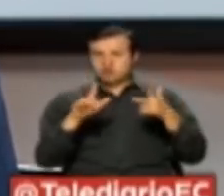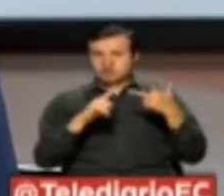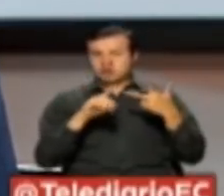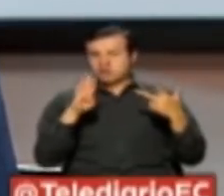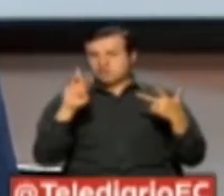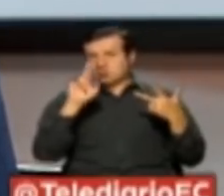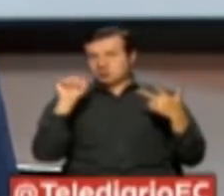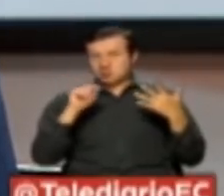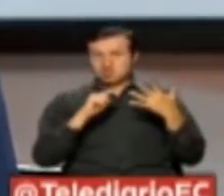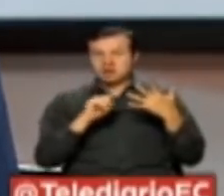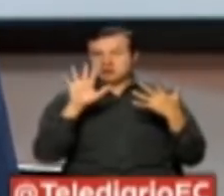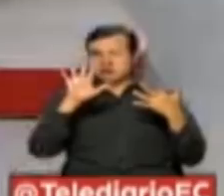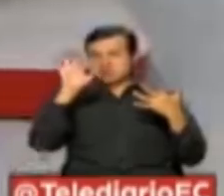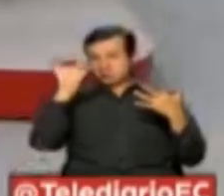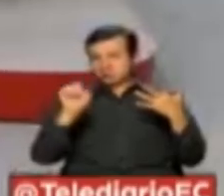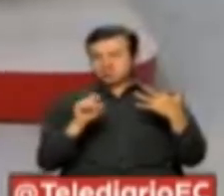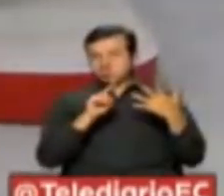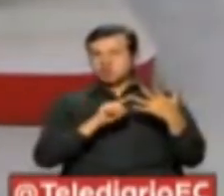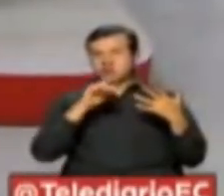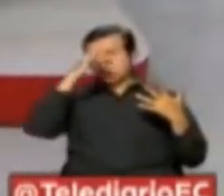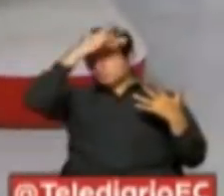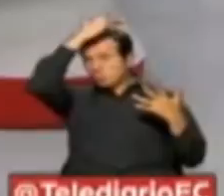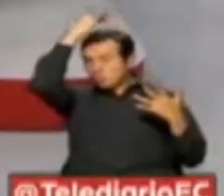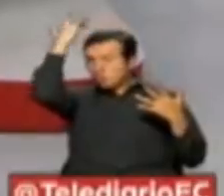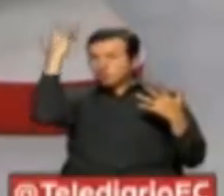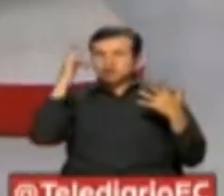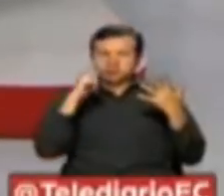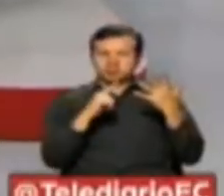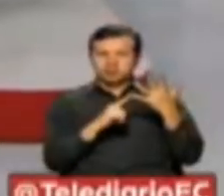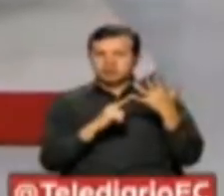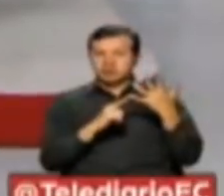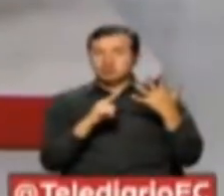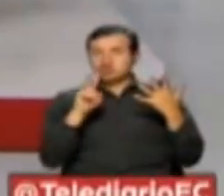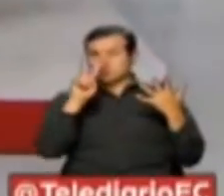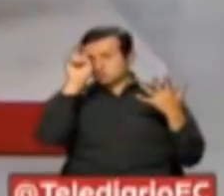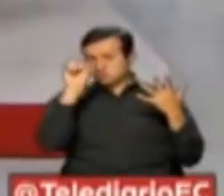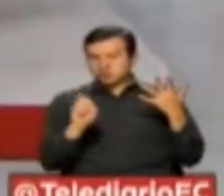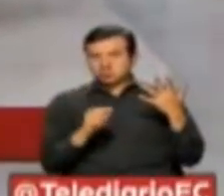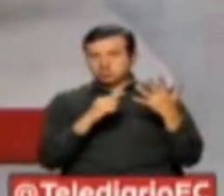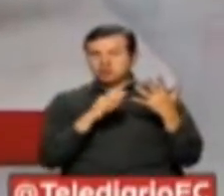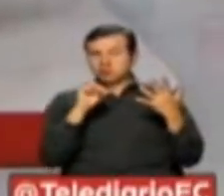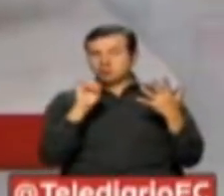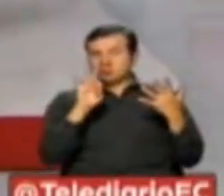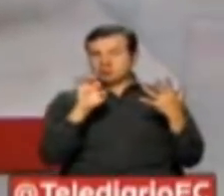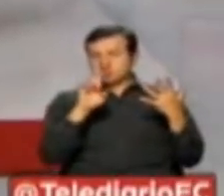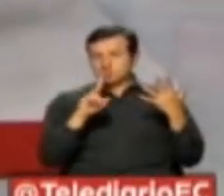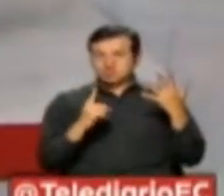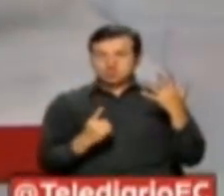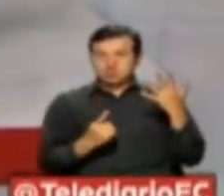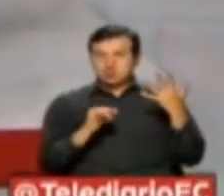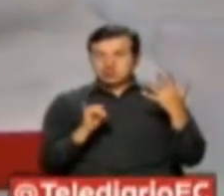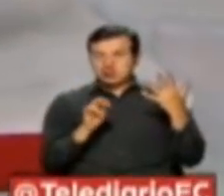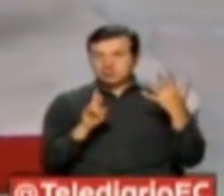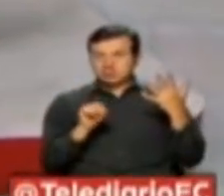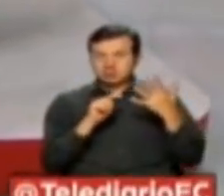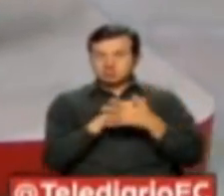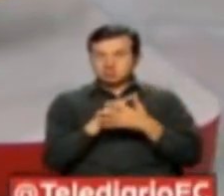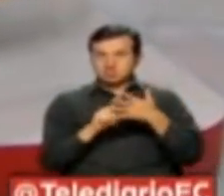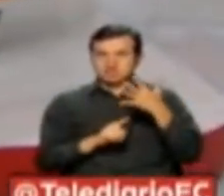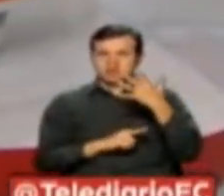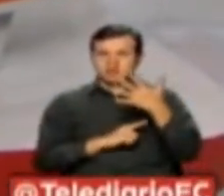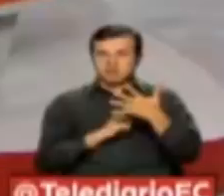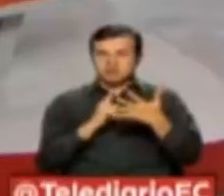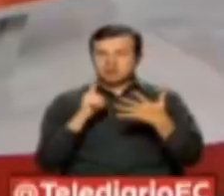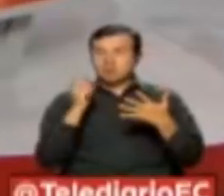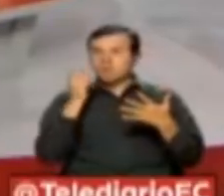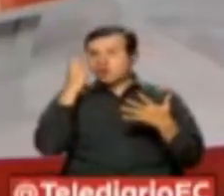barrera un 5 por ciento por mauricio pozo 2 % césar montúfar y javier buendía aquí tenemos un voto